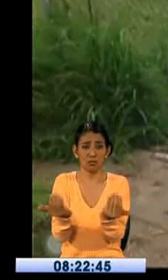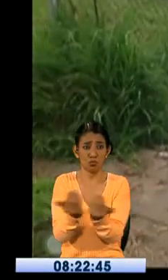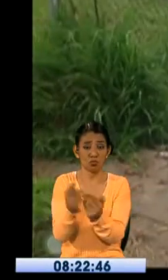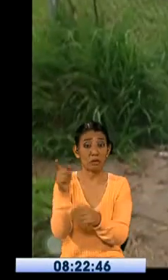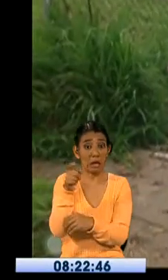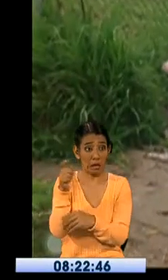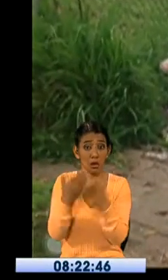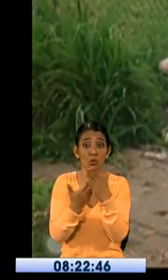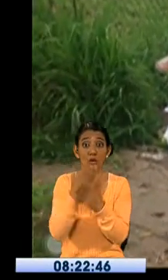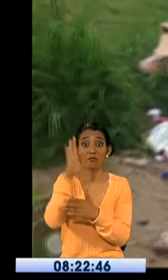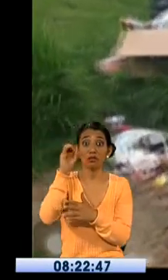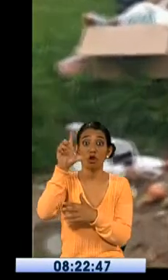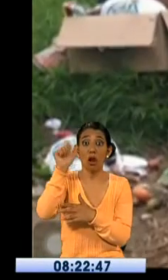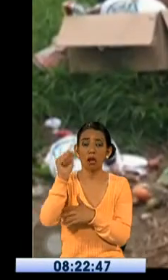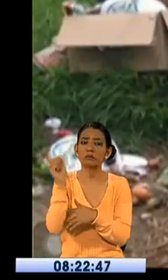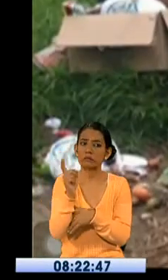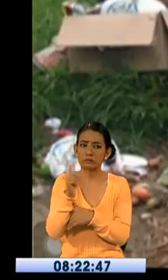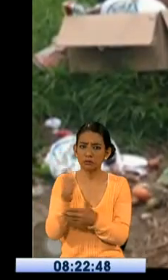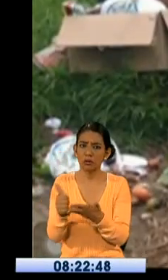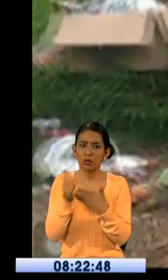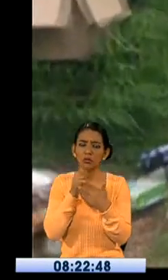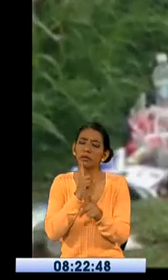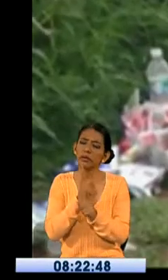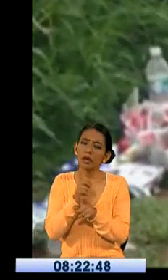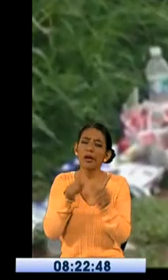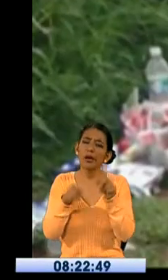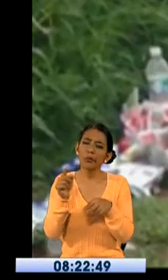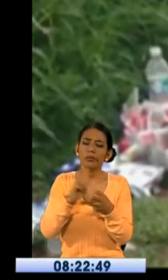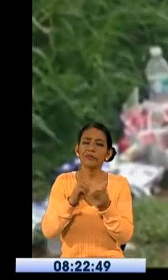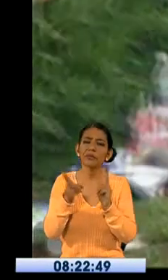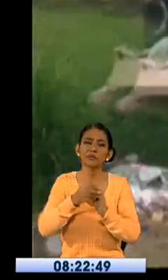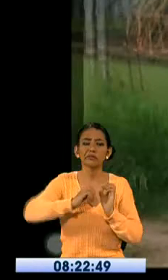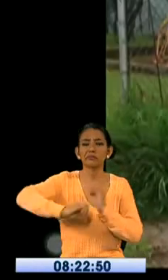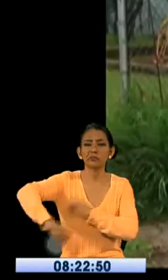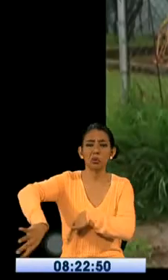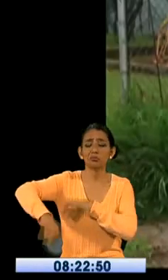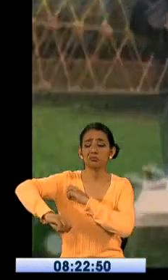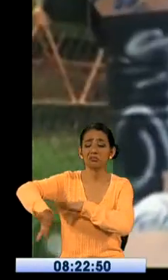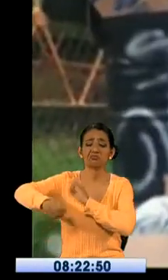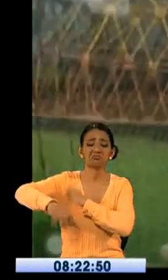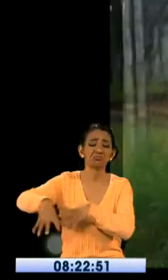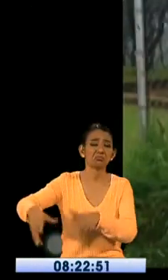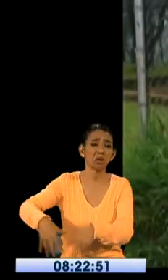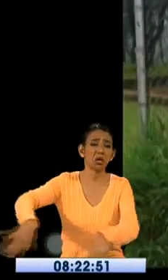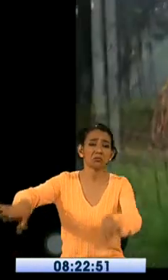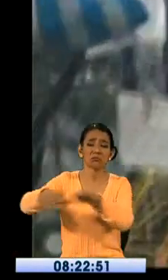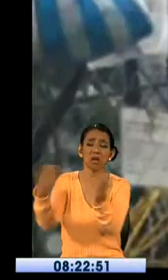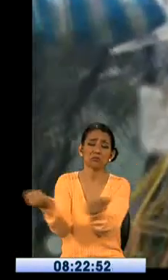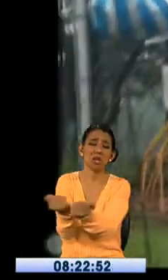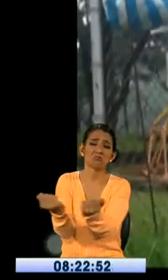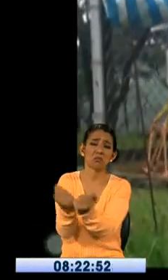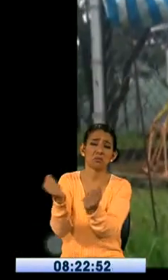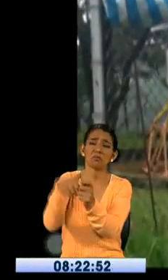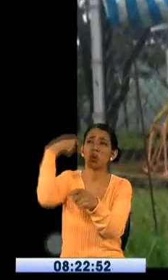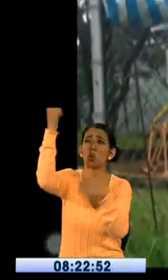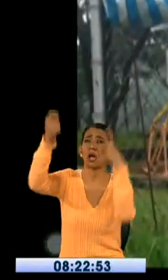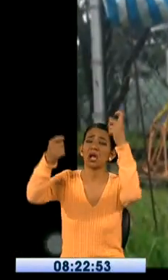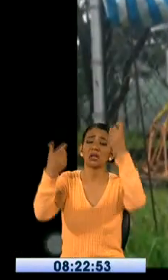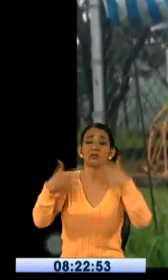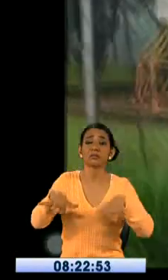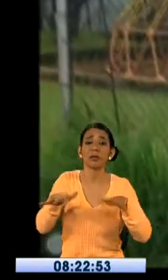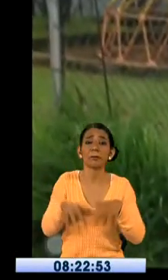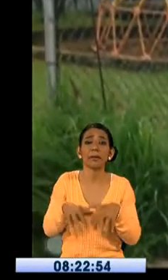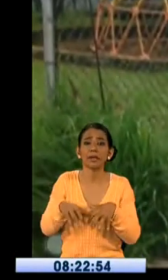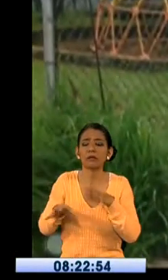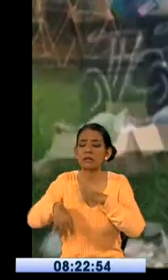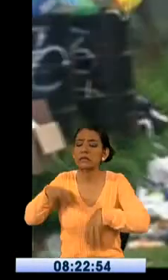necesitan urgentemente ayuda. Y claro, hay vecinos que hacen esto, no botan donde les da la gana, llenan los tarritos, cuelgan y los animales